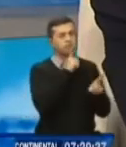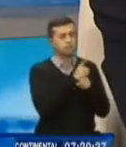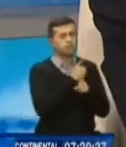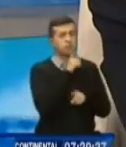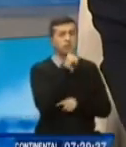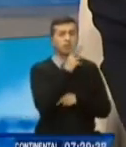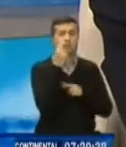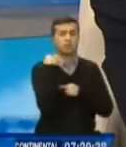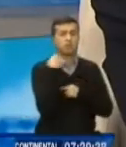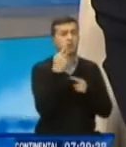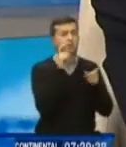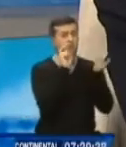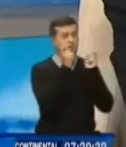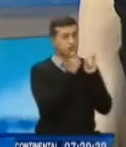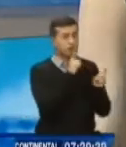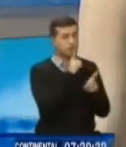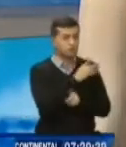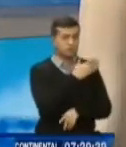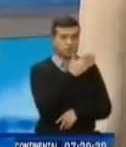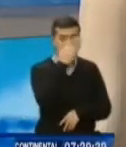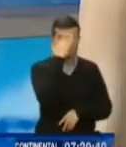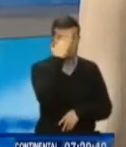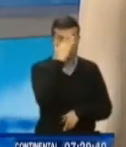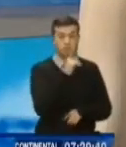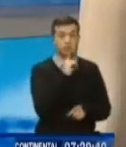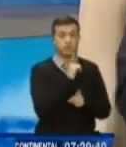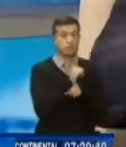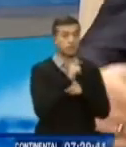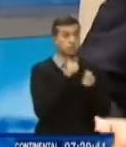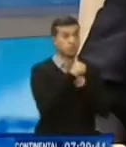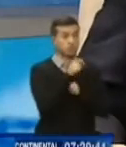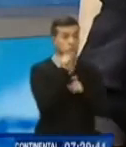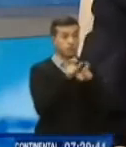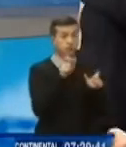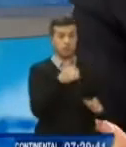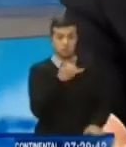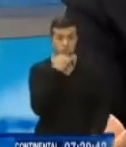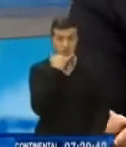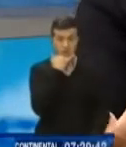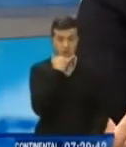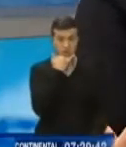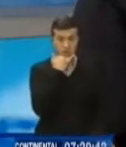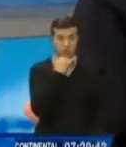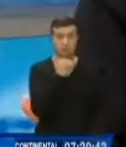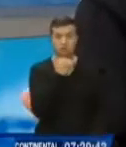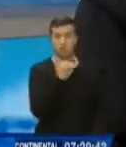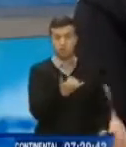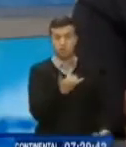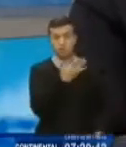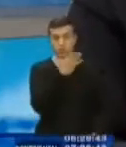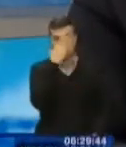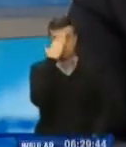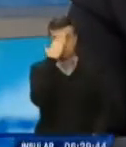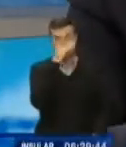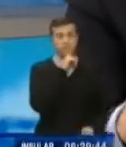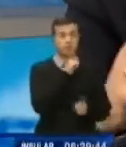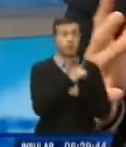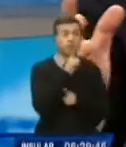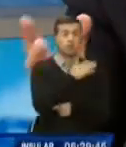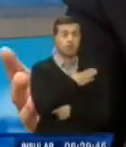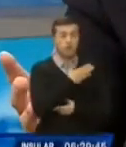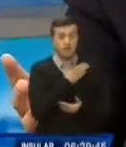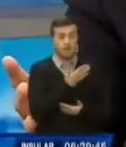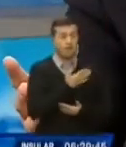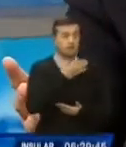quien dependen los correctivos porque tienen que tomar los correctivos los mismos que han transgredido porque ahorita el problema pasa por credibilidad por